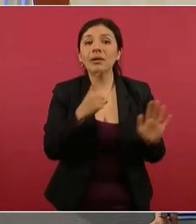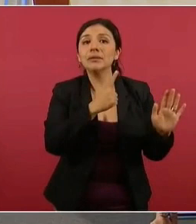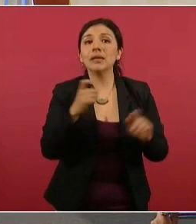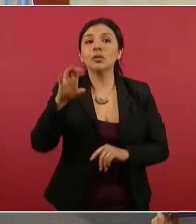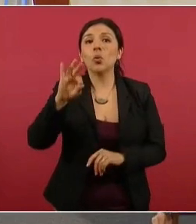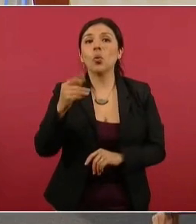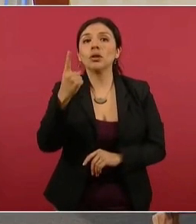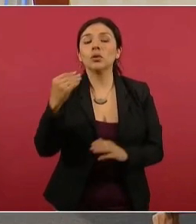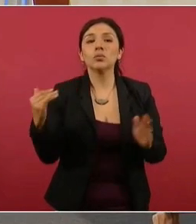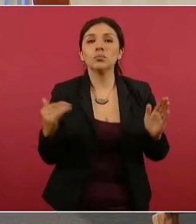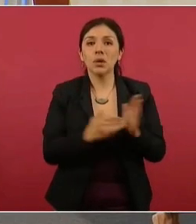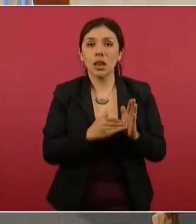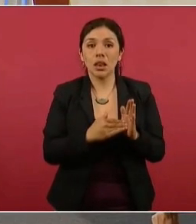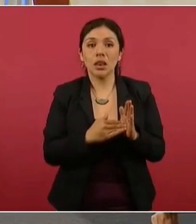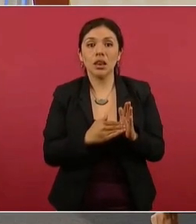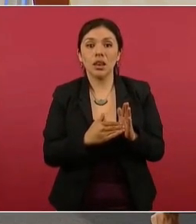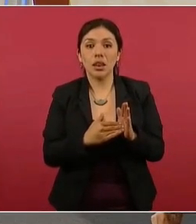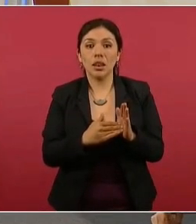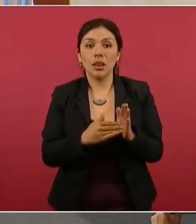2 billones 141 mil.